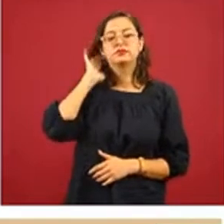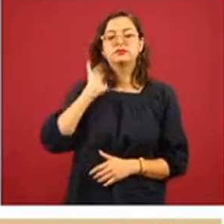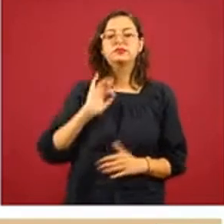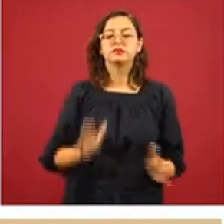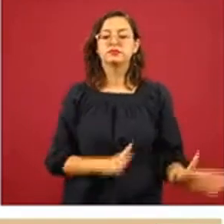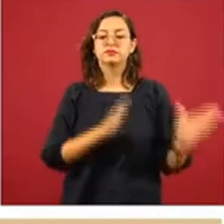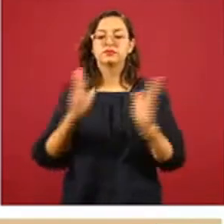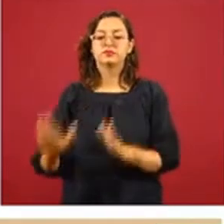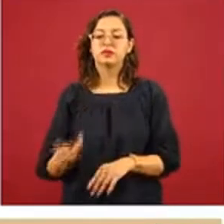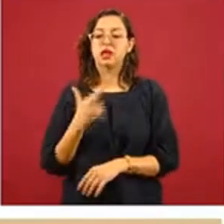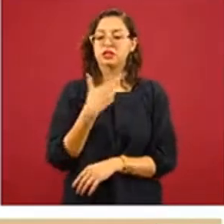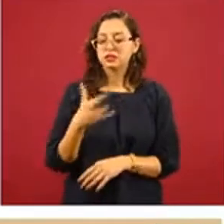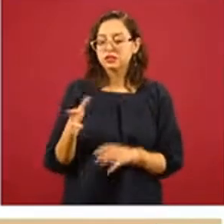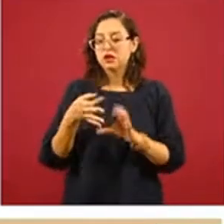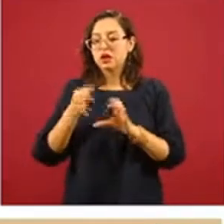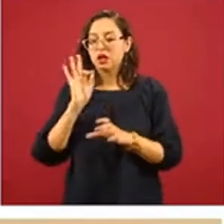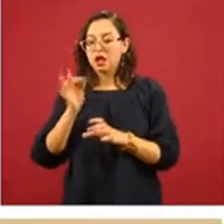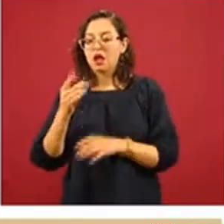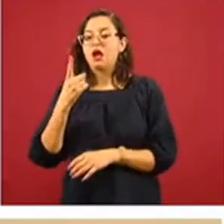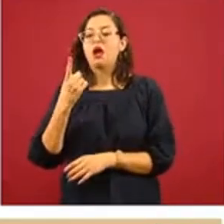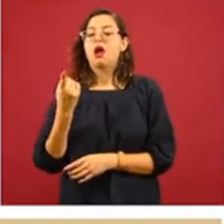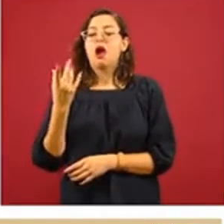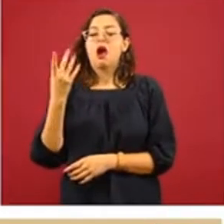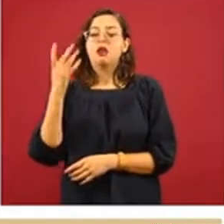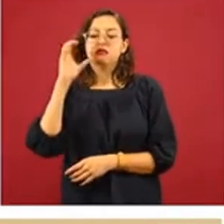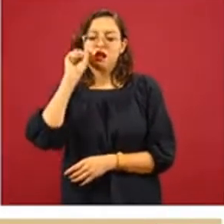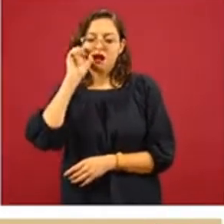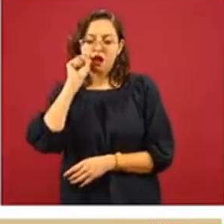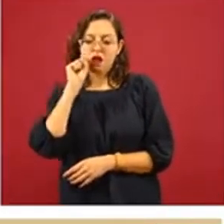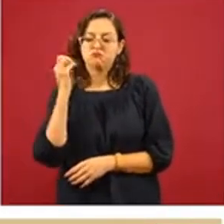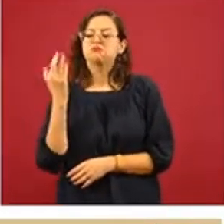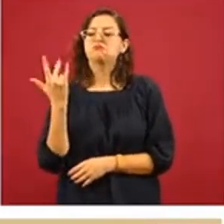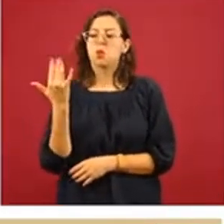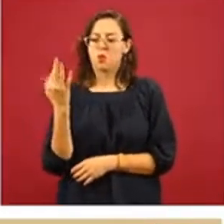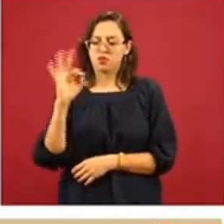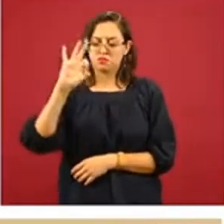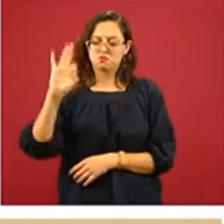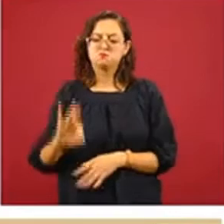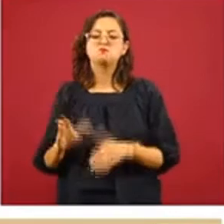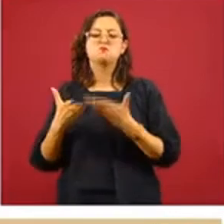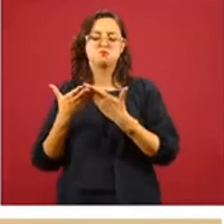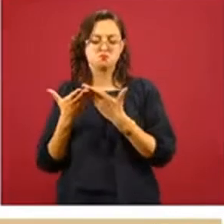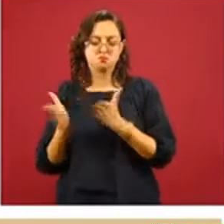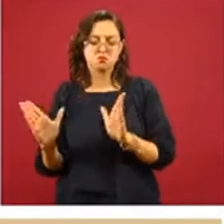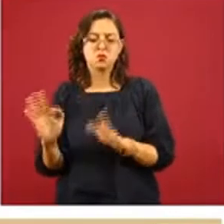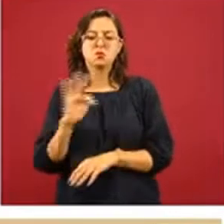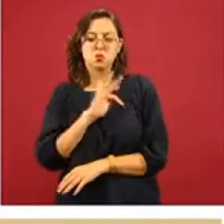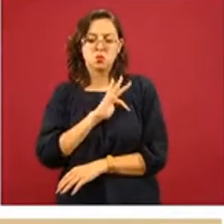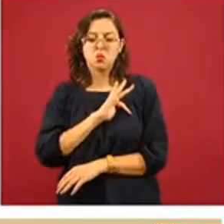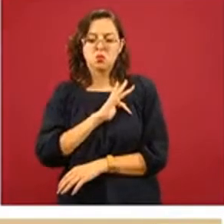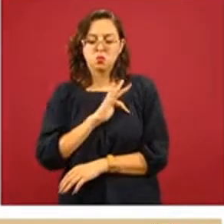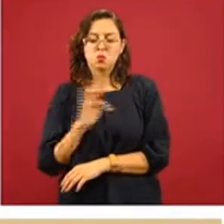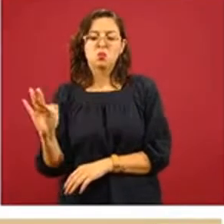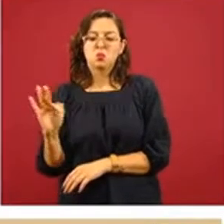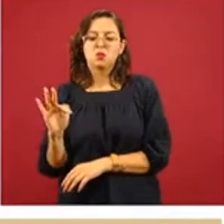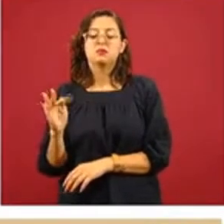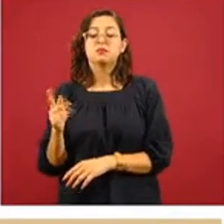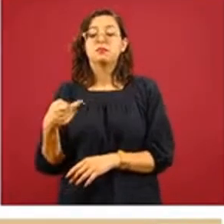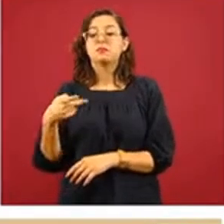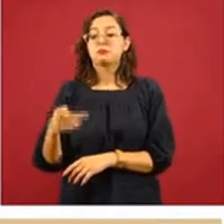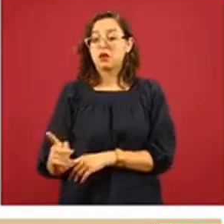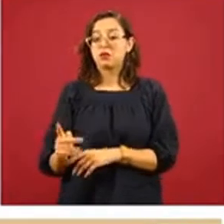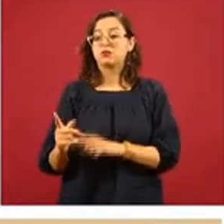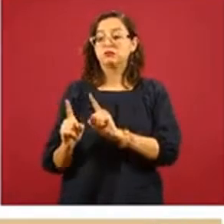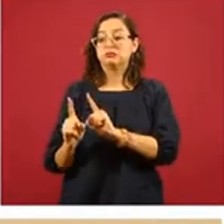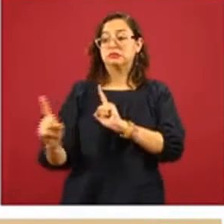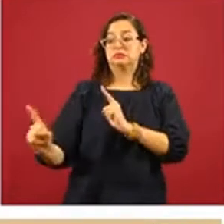y cafeterías. En el naranja, 50% para que se pueda llevar a cabo esta actividad, siempre manteniendo